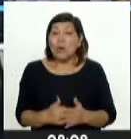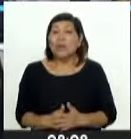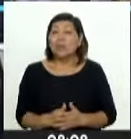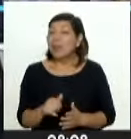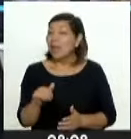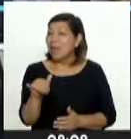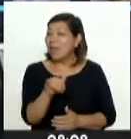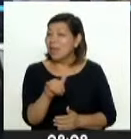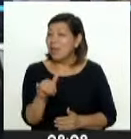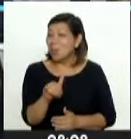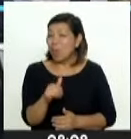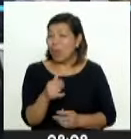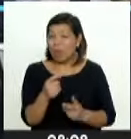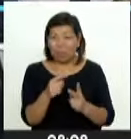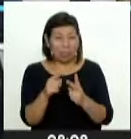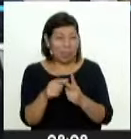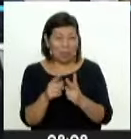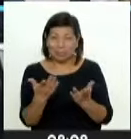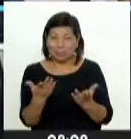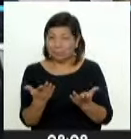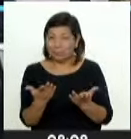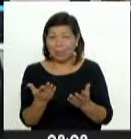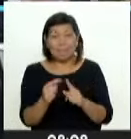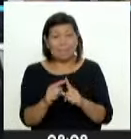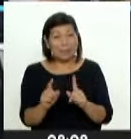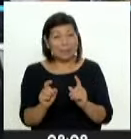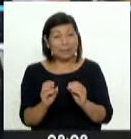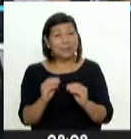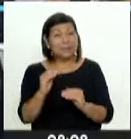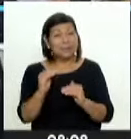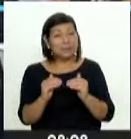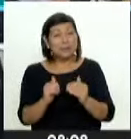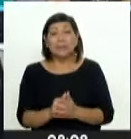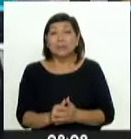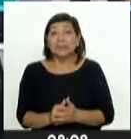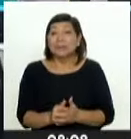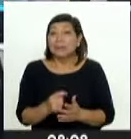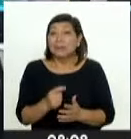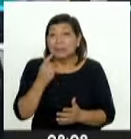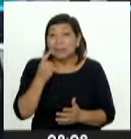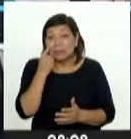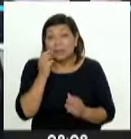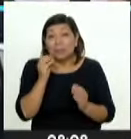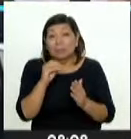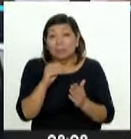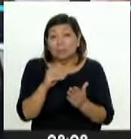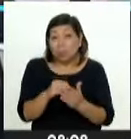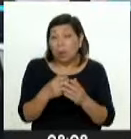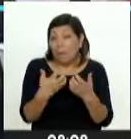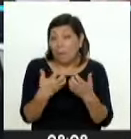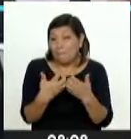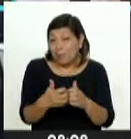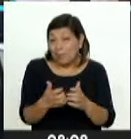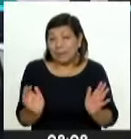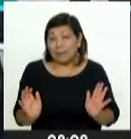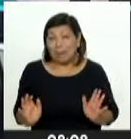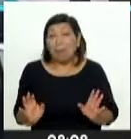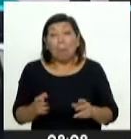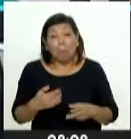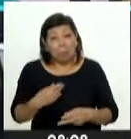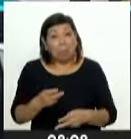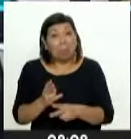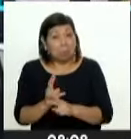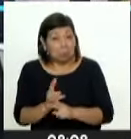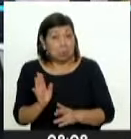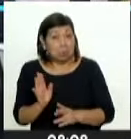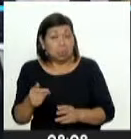misma tasa para ambos segmentos, las entidades financieras y las no financieras. Uh-huh. Y a ver, lo pongo de esta manera. Una empresa puede prestarle